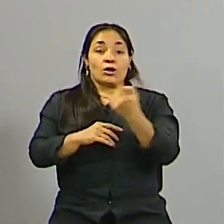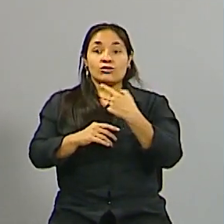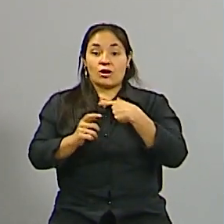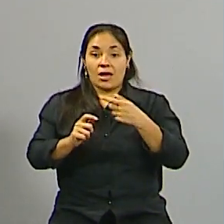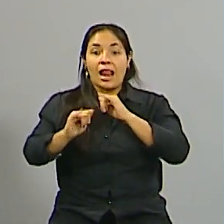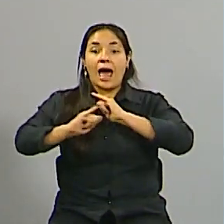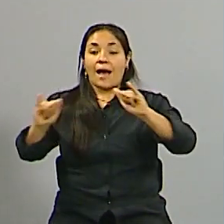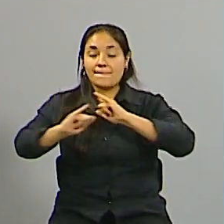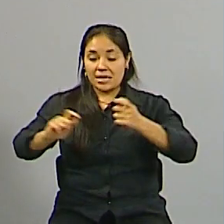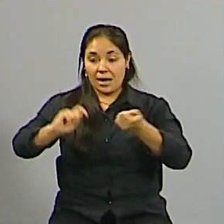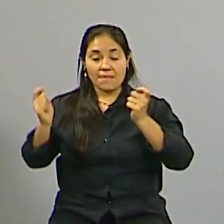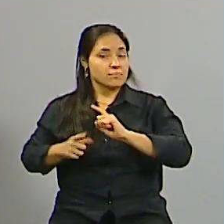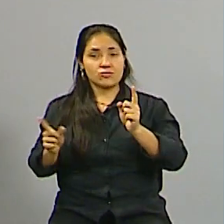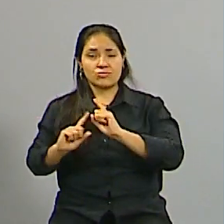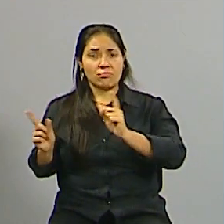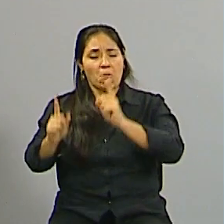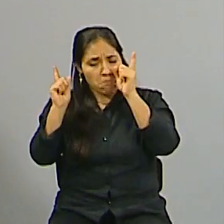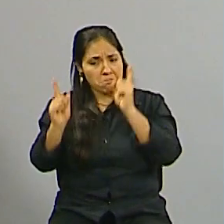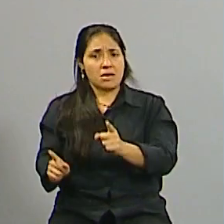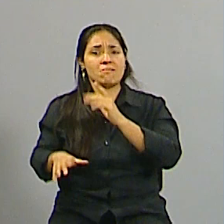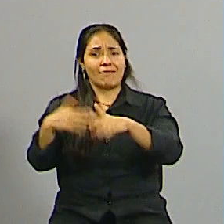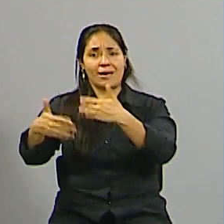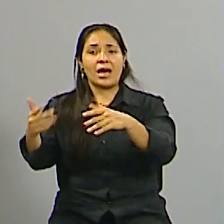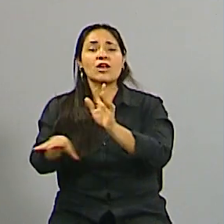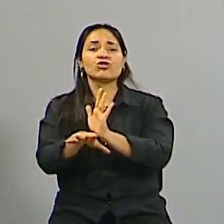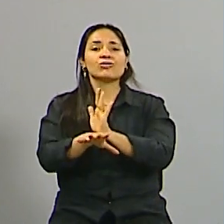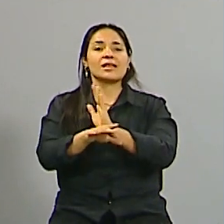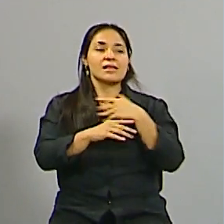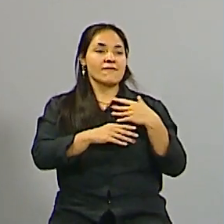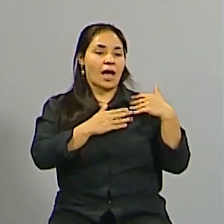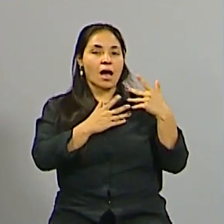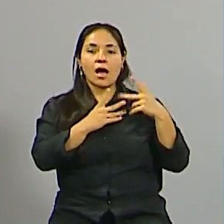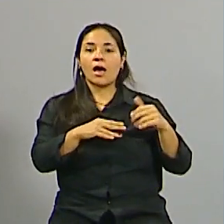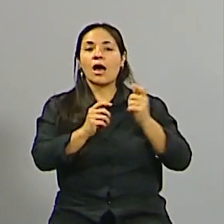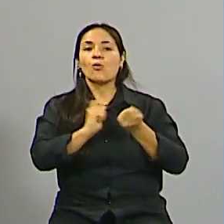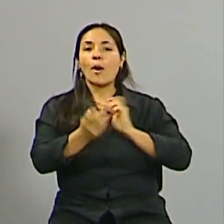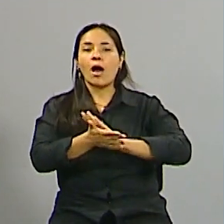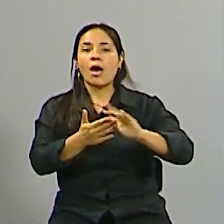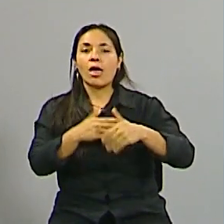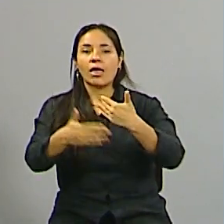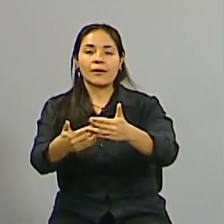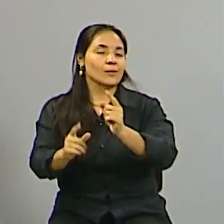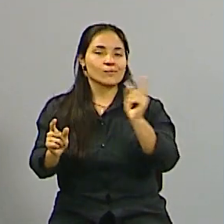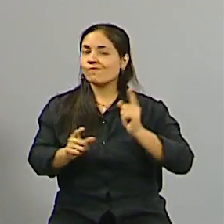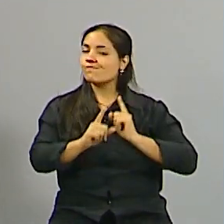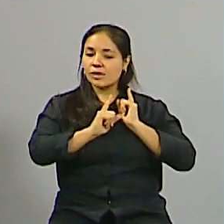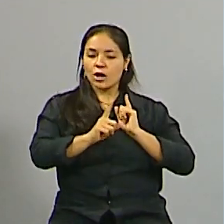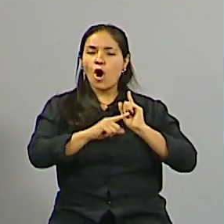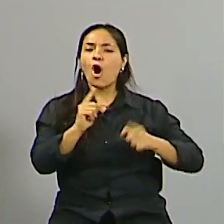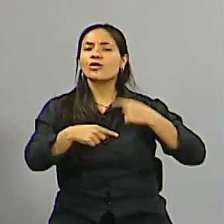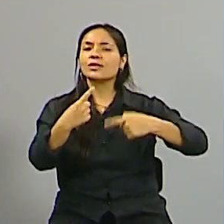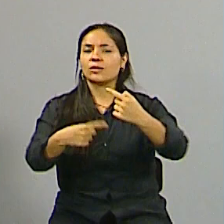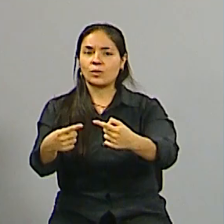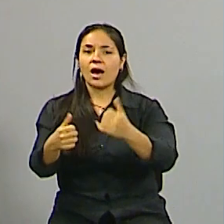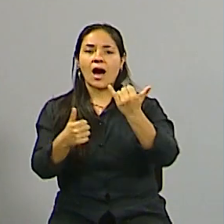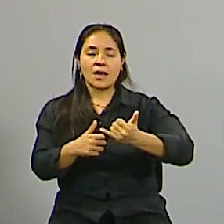campaña va a seguir siendo la misma. Por eso digo que es una continuidad, hemos seguido trabajando. En el medio vamos a tener 2 pasos, provinciales, nacionales.